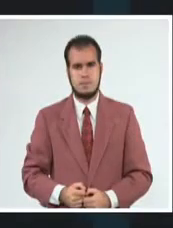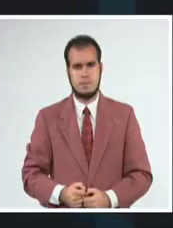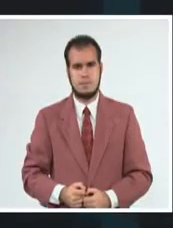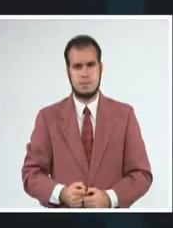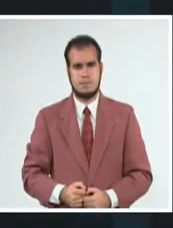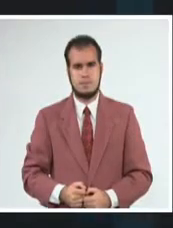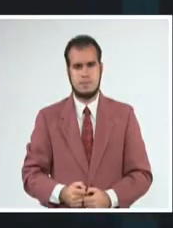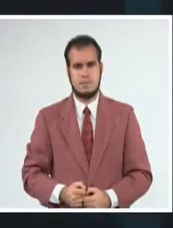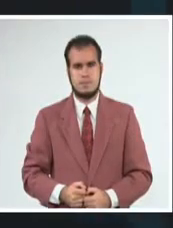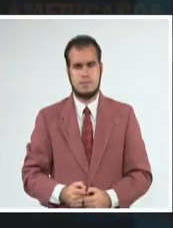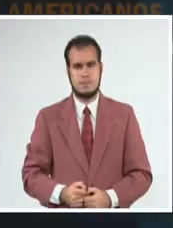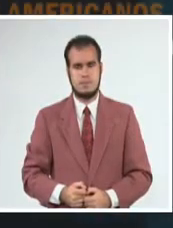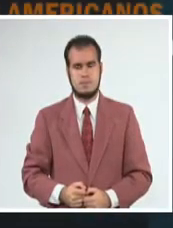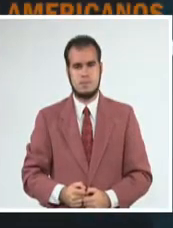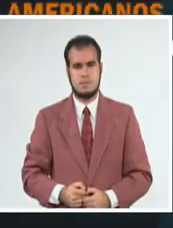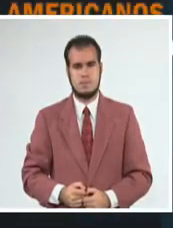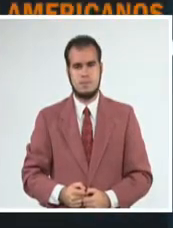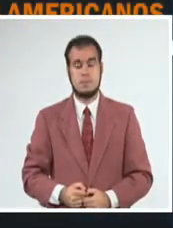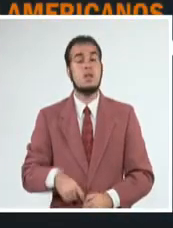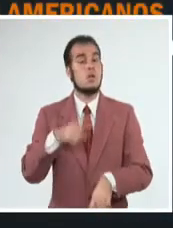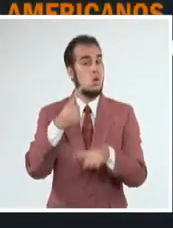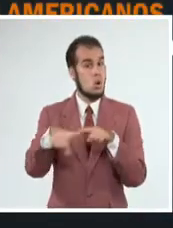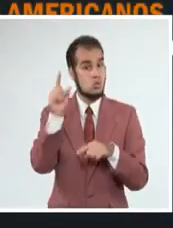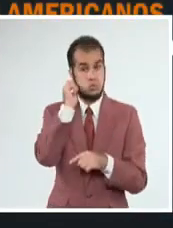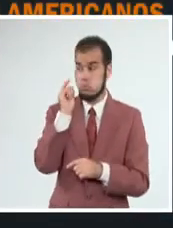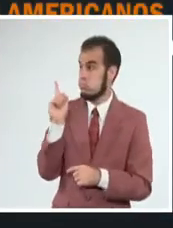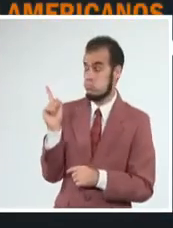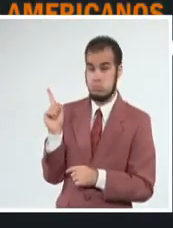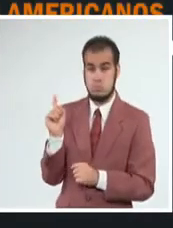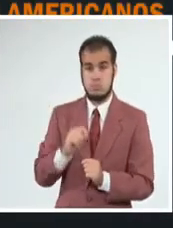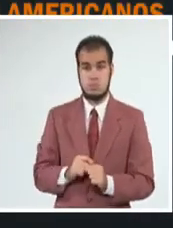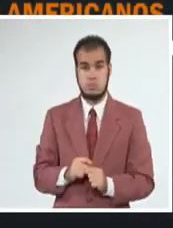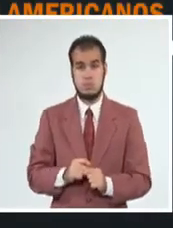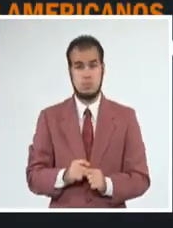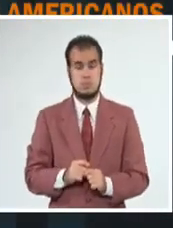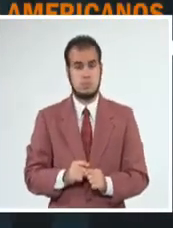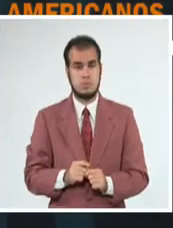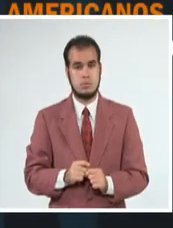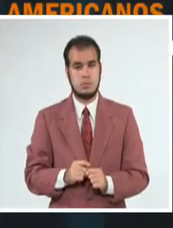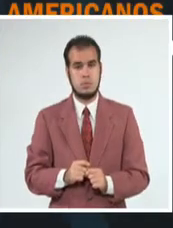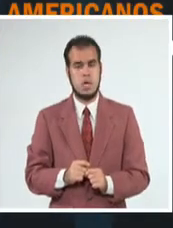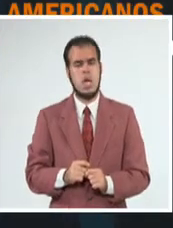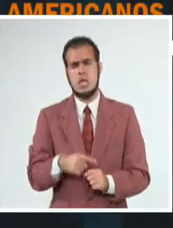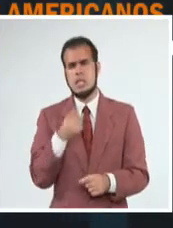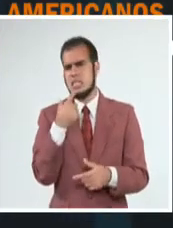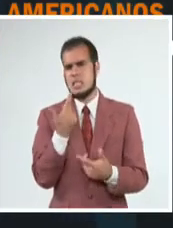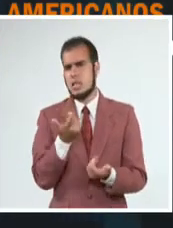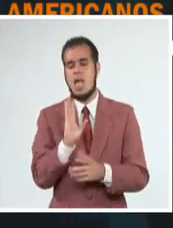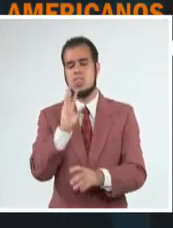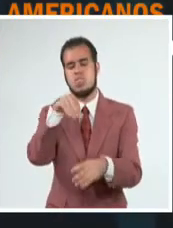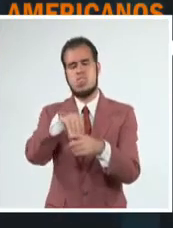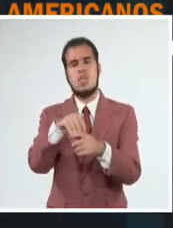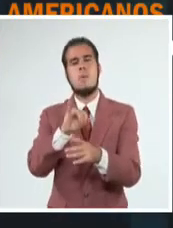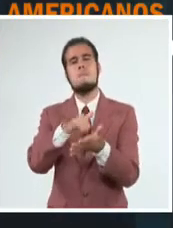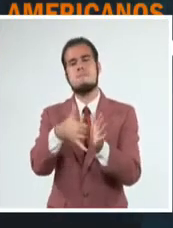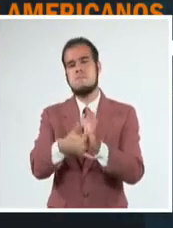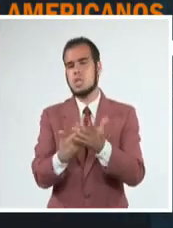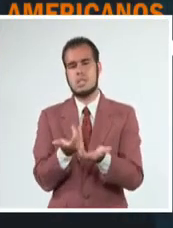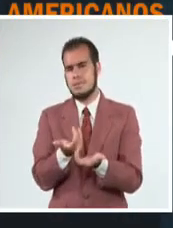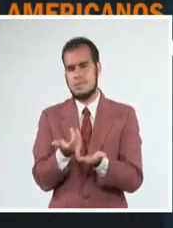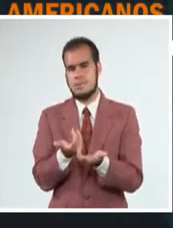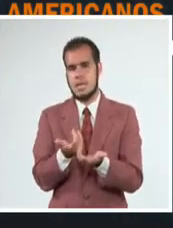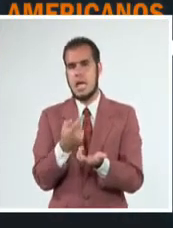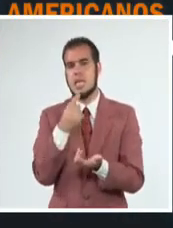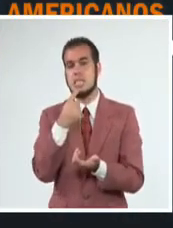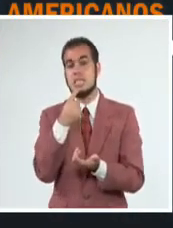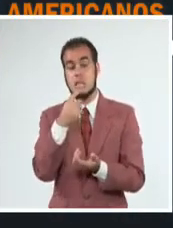En este escenario, Rosa María Payá Acevedo y Lyudmila Santiesteban Cruz, integrantes del proyecto Enemigo Cuba